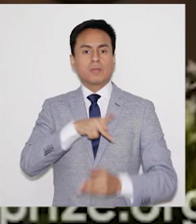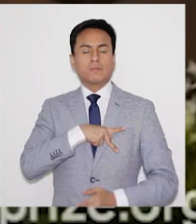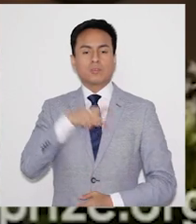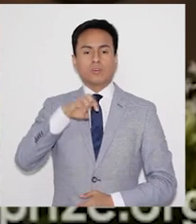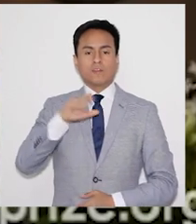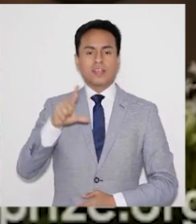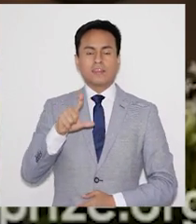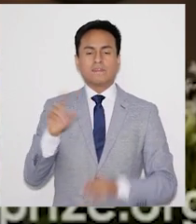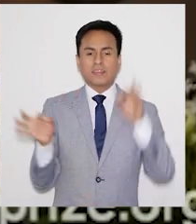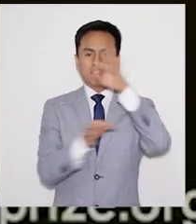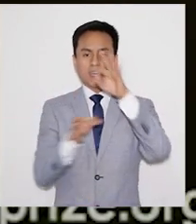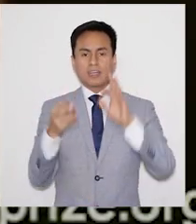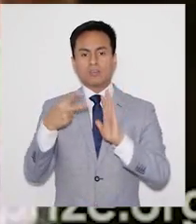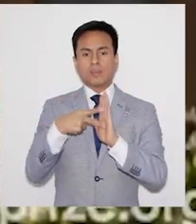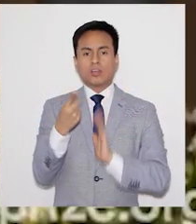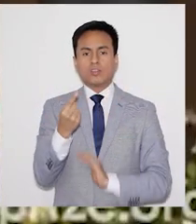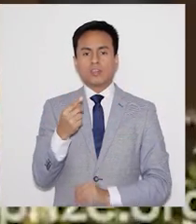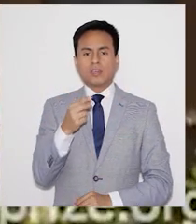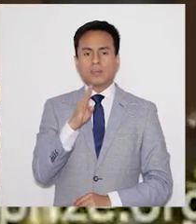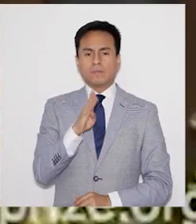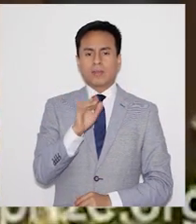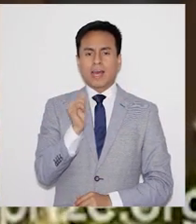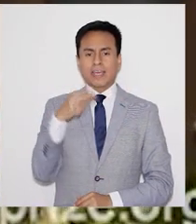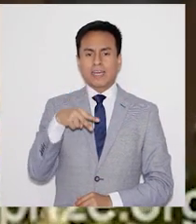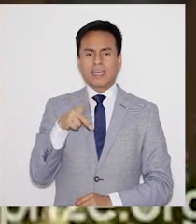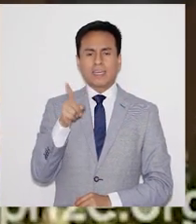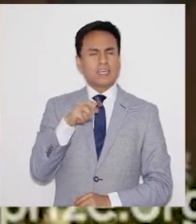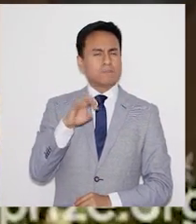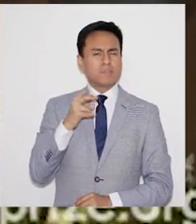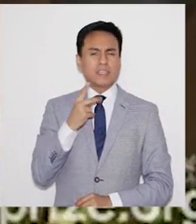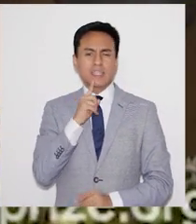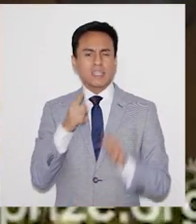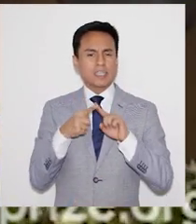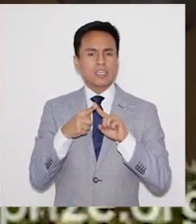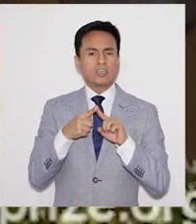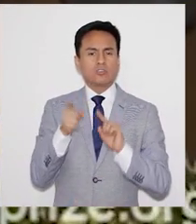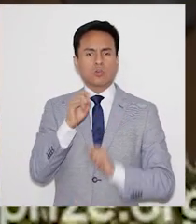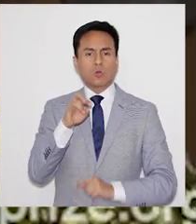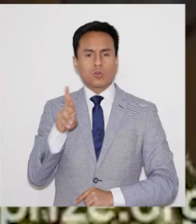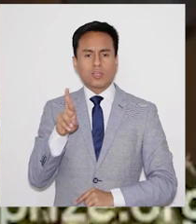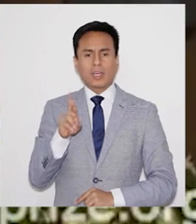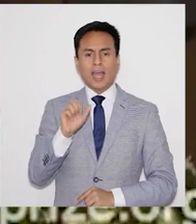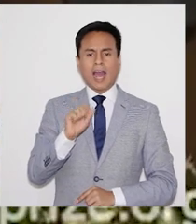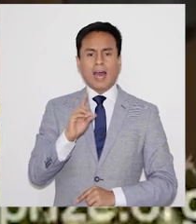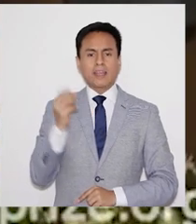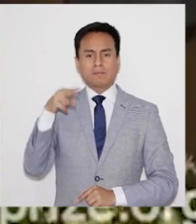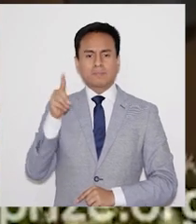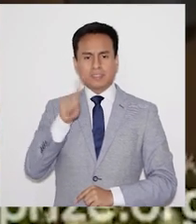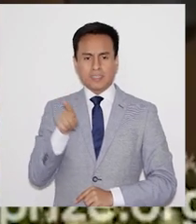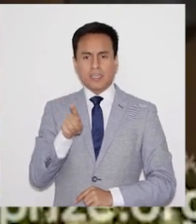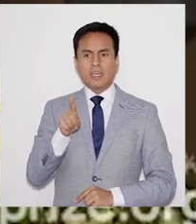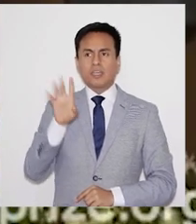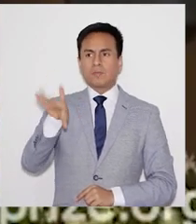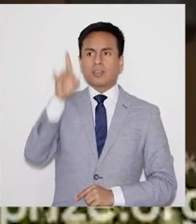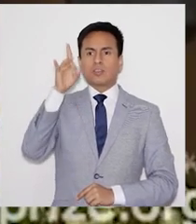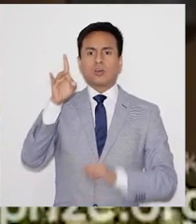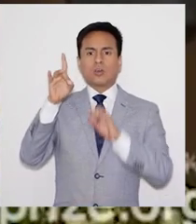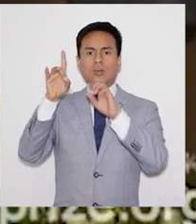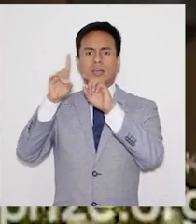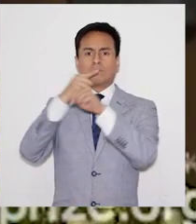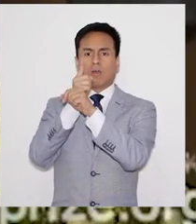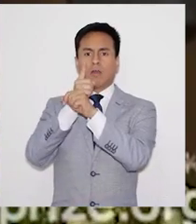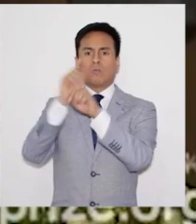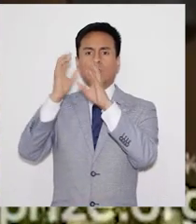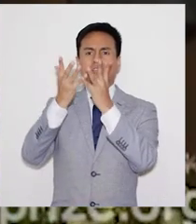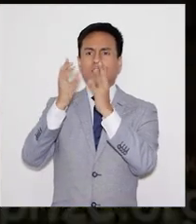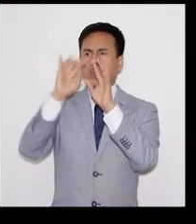Premio Nobel de Física el año 2011 a Brian Smith, Saul Perlmutter y Adam Riess por el descubrimiento de la expansión